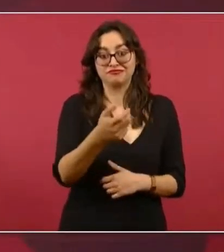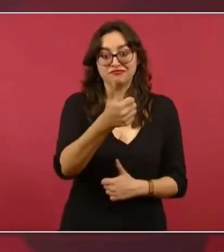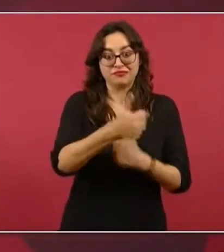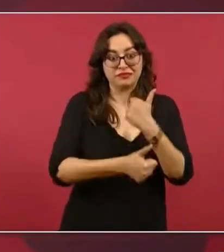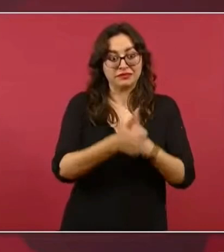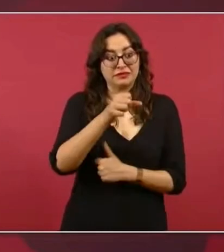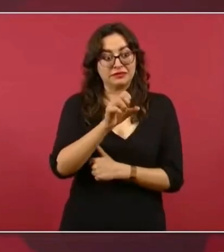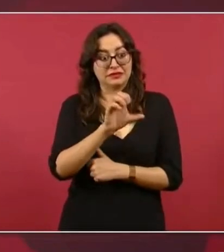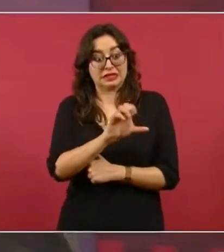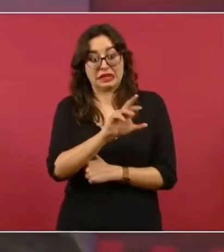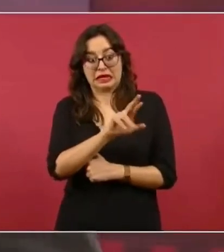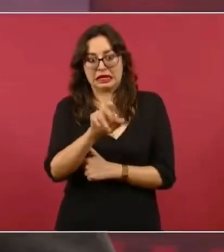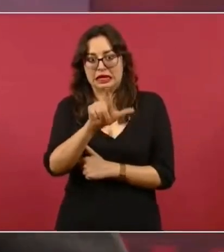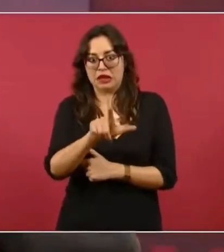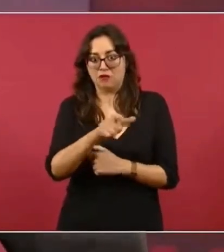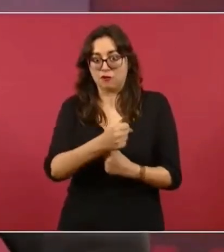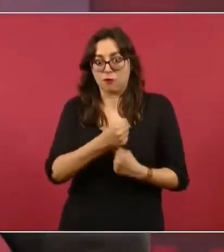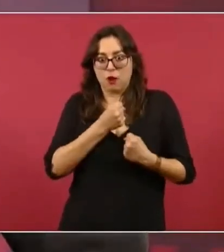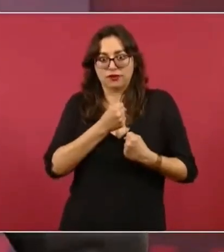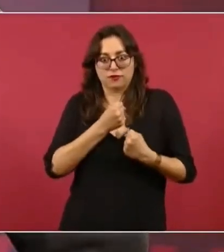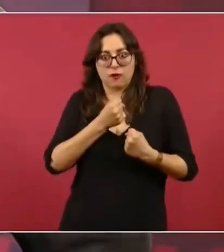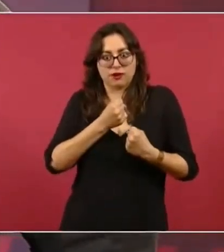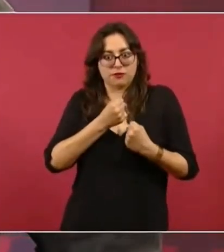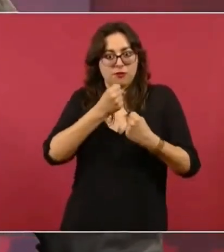crecer y a crecer y a crecer.